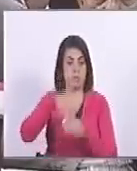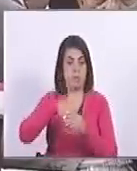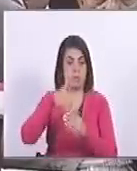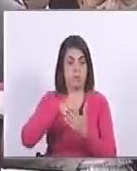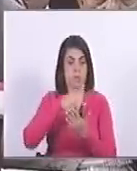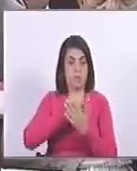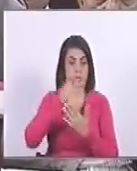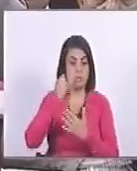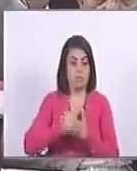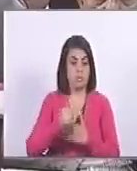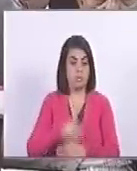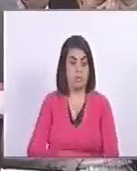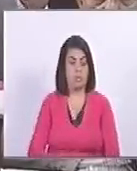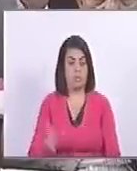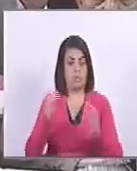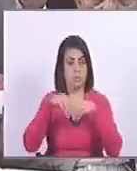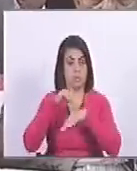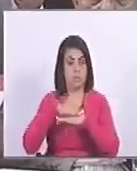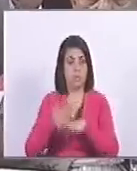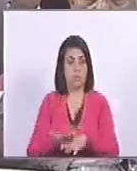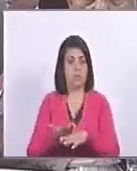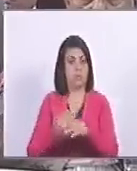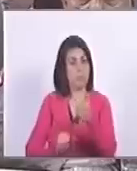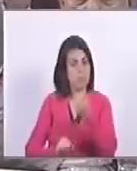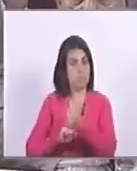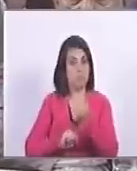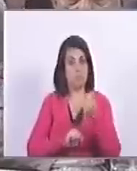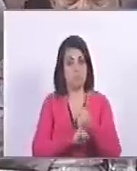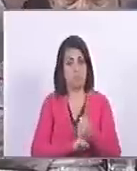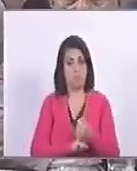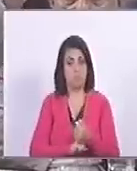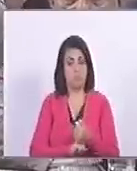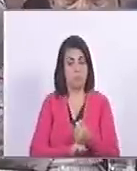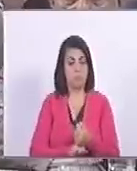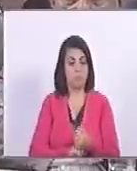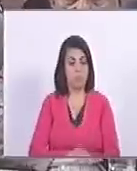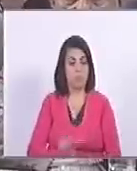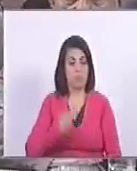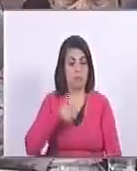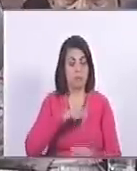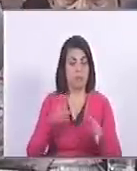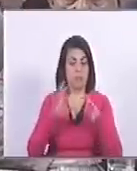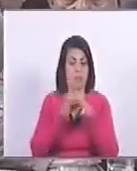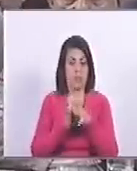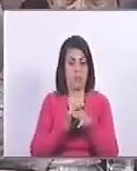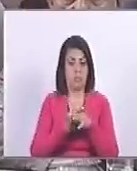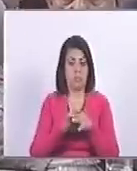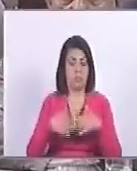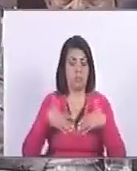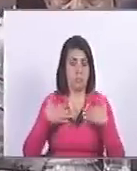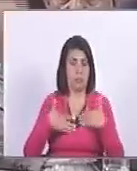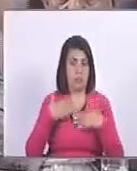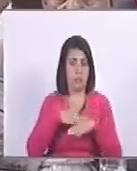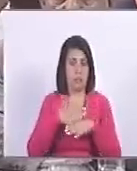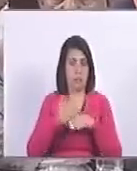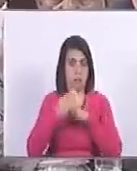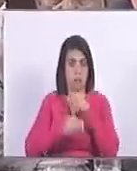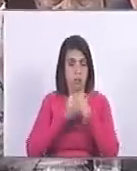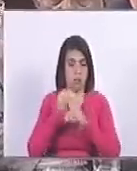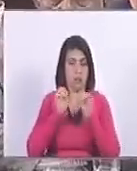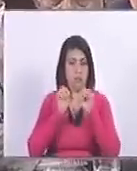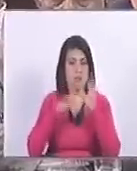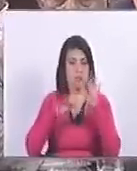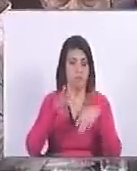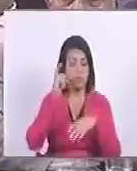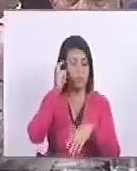este proyecto de acuerdo de forma favorable y nos unimos al regocijo de establecer el 15